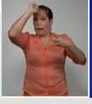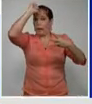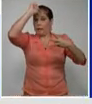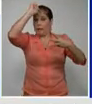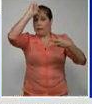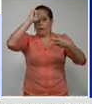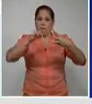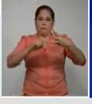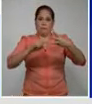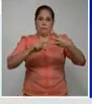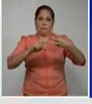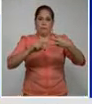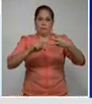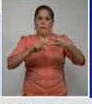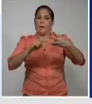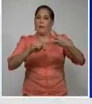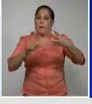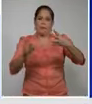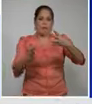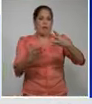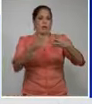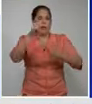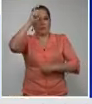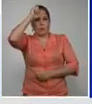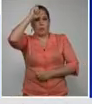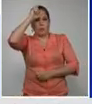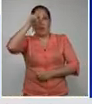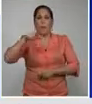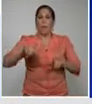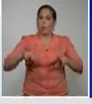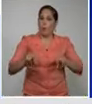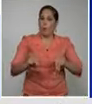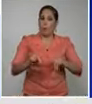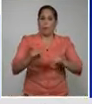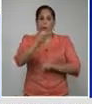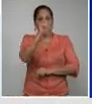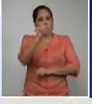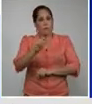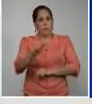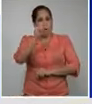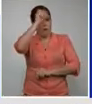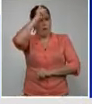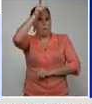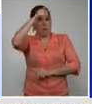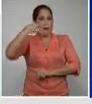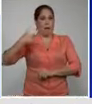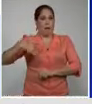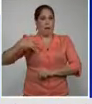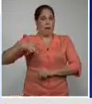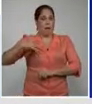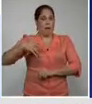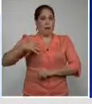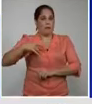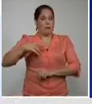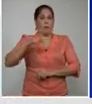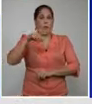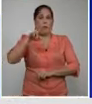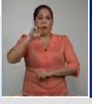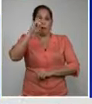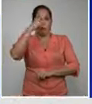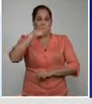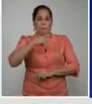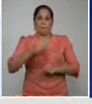lugar. Le sigue Francia, Turquía, Polonia, Italia, Alemania, Argentina y Ucrania.